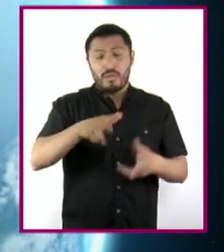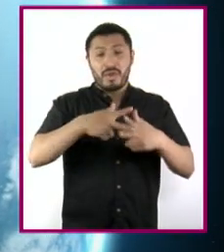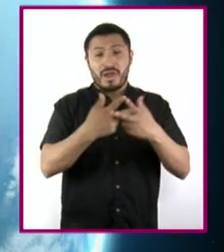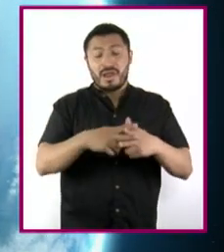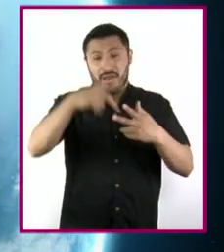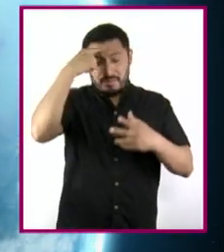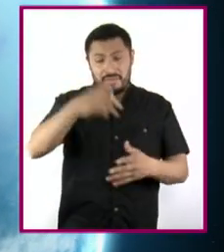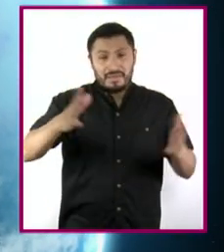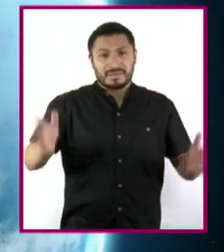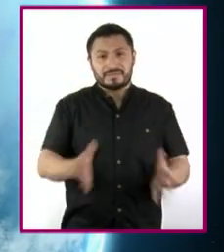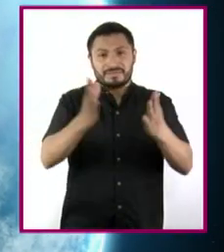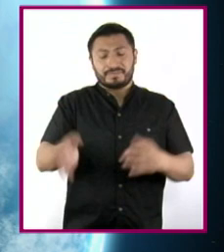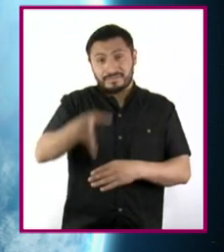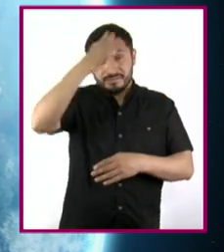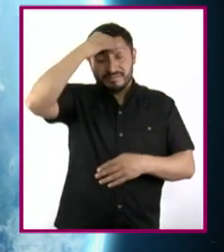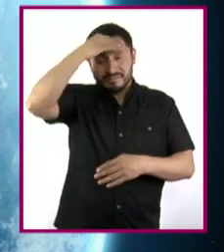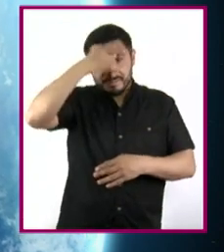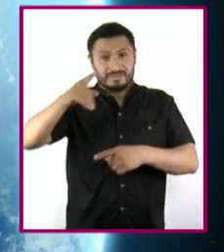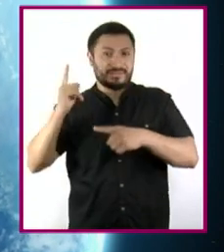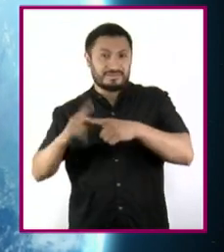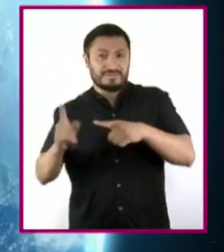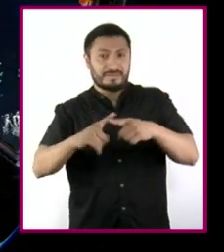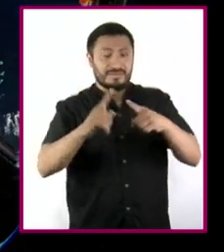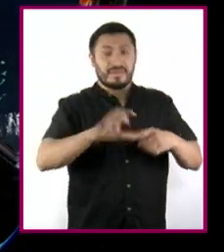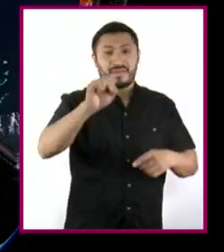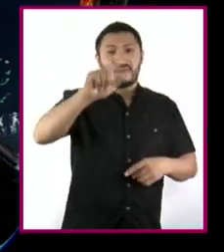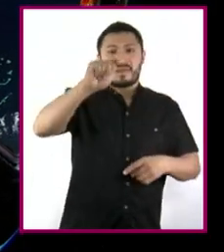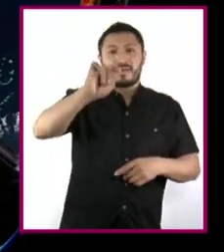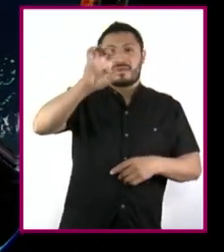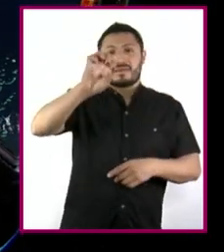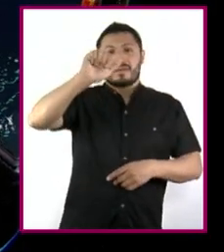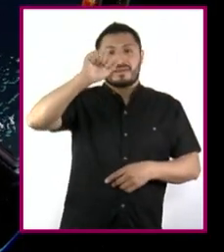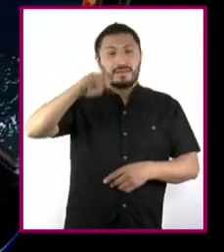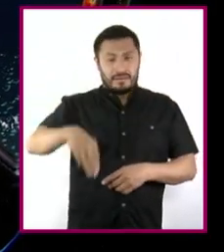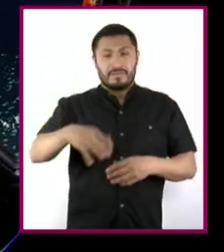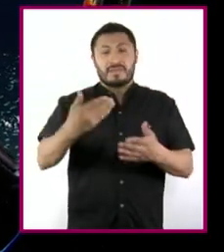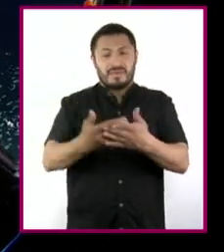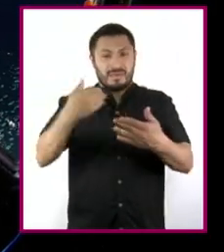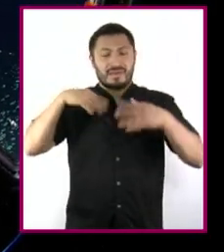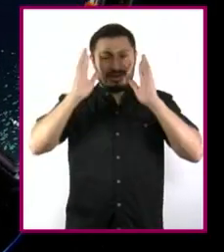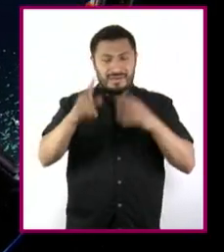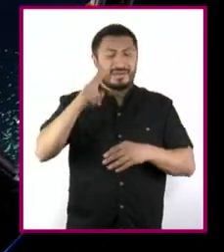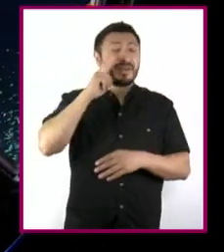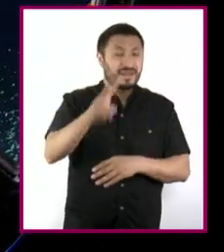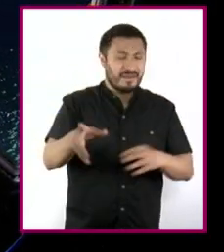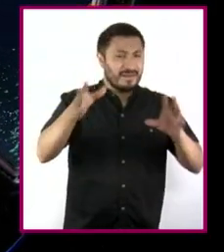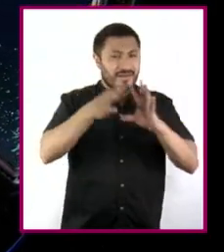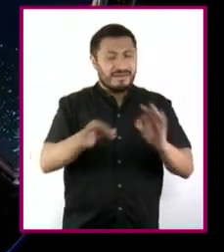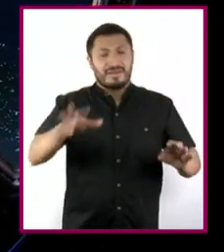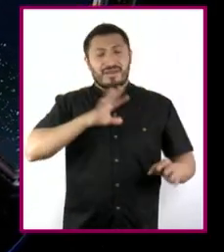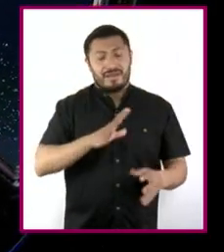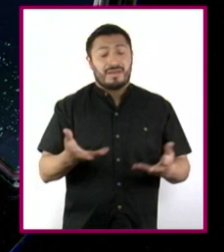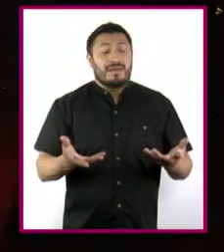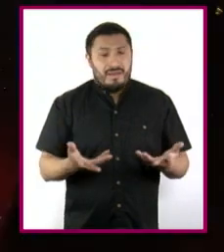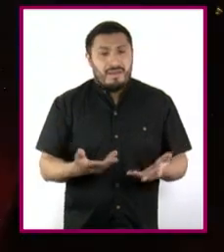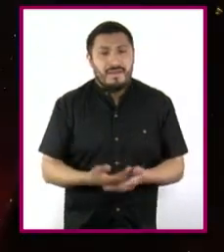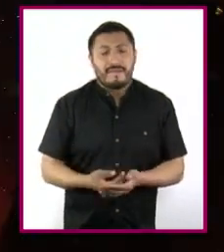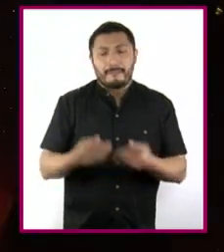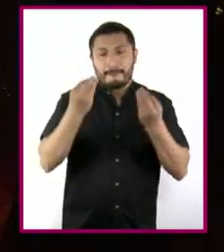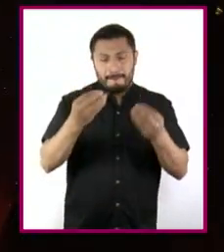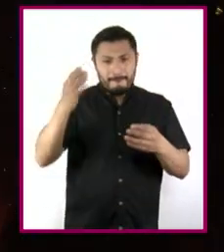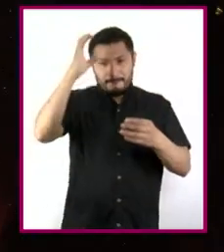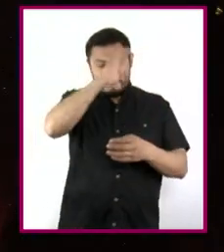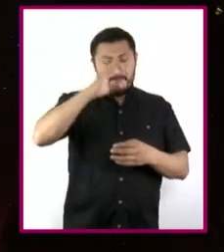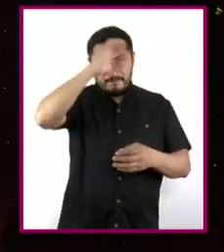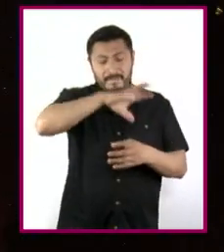para fomentar el aprendizaje de las disciplinas STEAM, que como vimos en el programa anterior, integran varios campos del conocimiento. Y